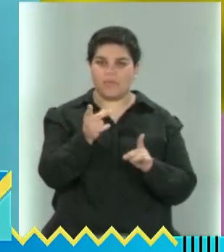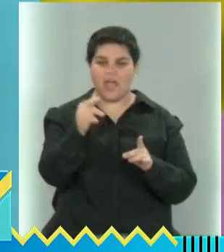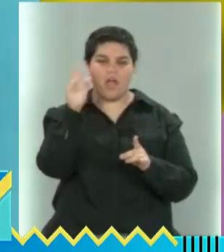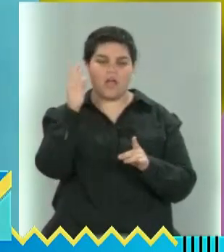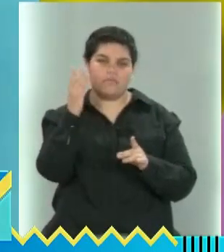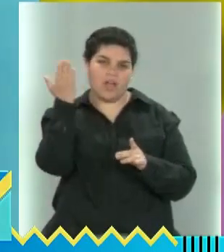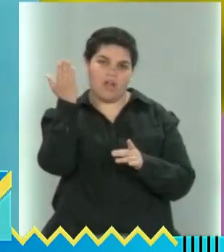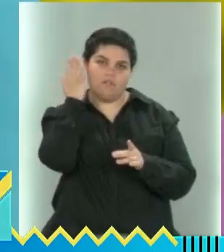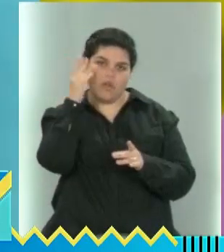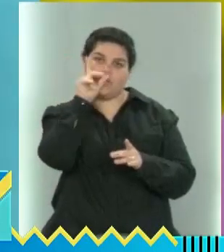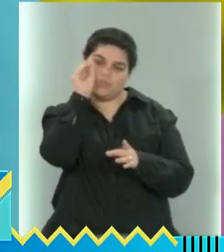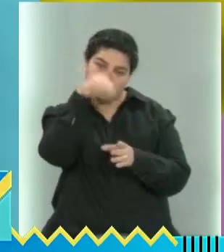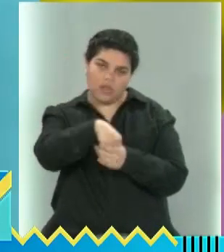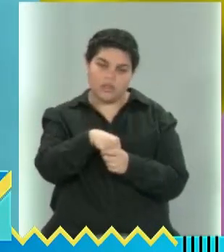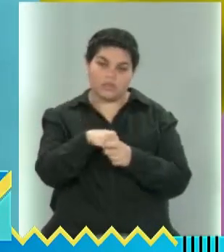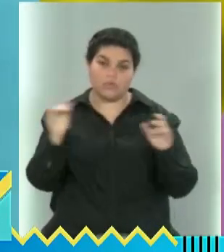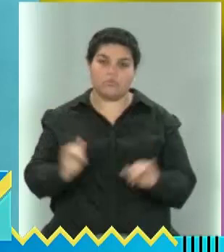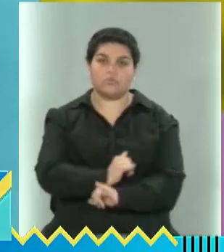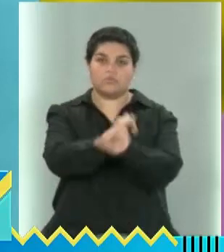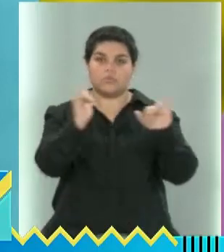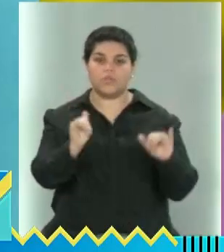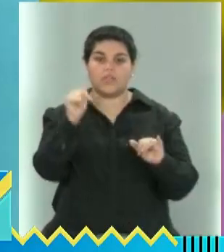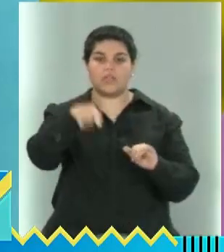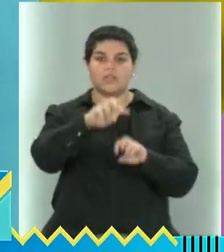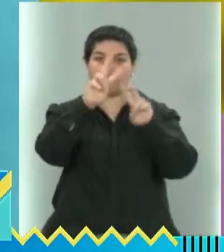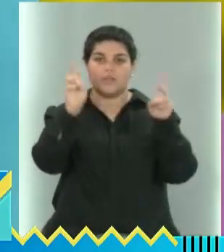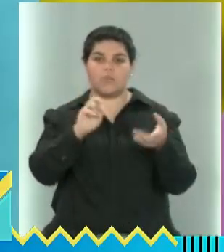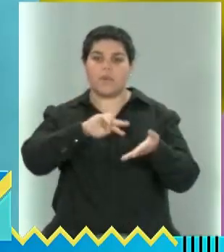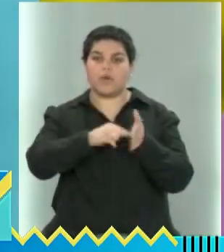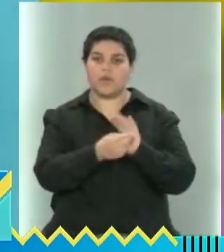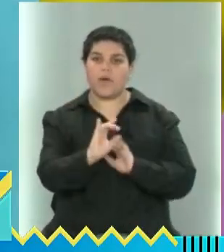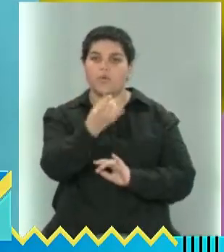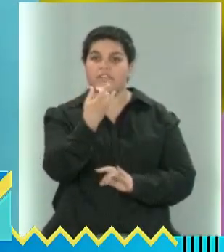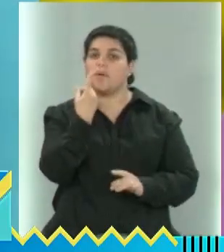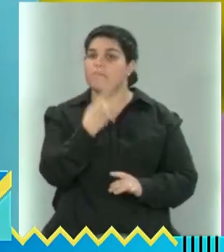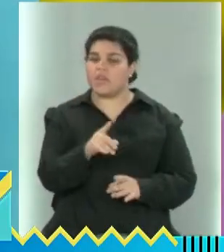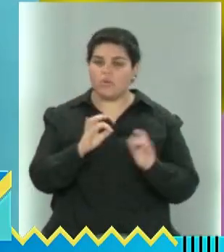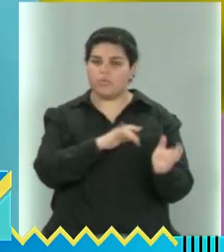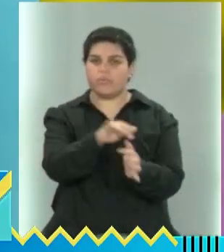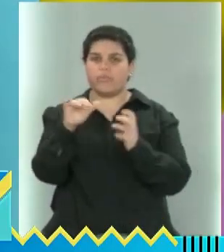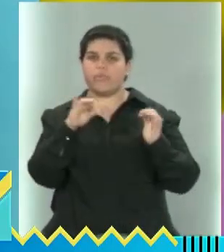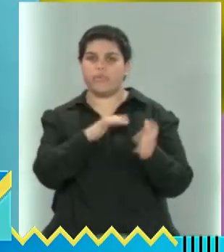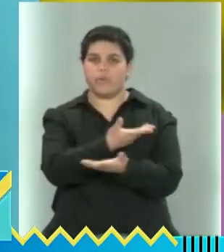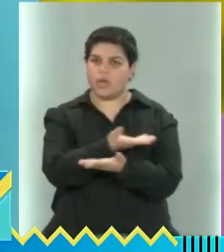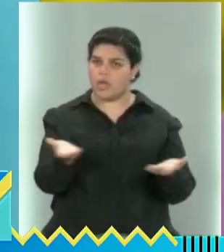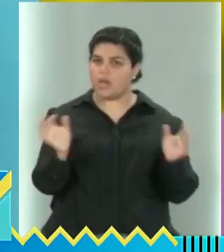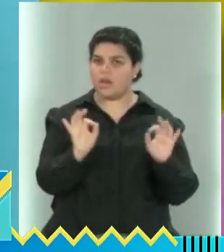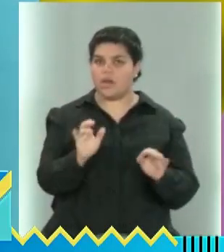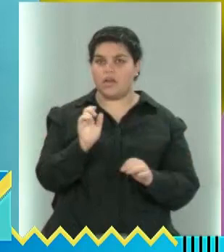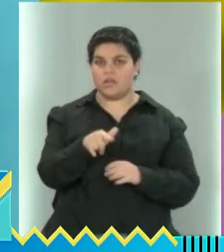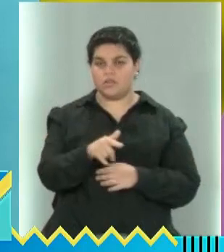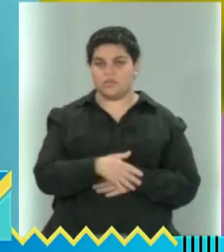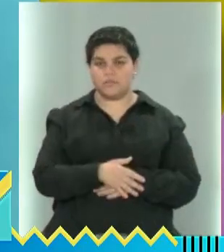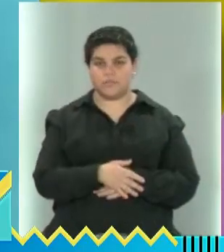acerca de la educación, que lo decimos, tiene que ver hoy específicamente con un conflicto universitario, pero se ha dado el debate a nivel más general con respecto a